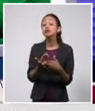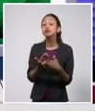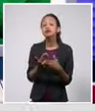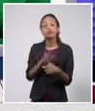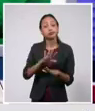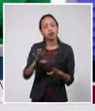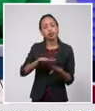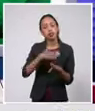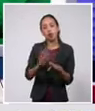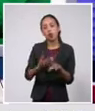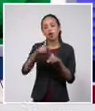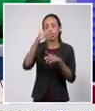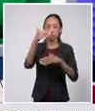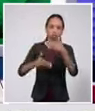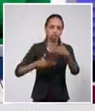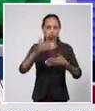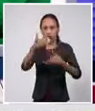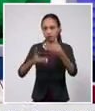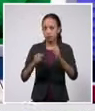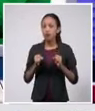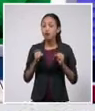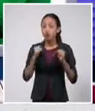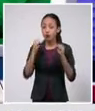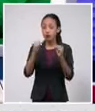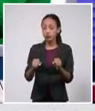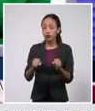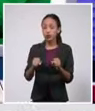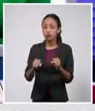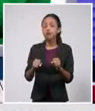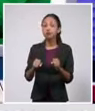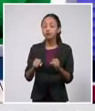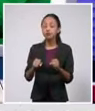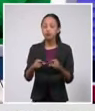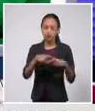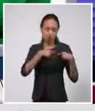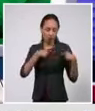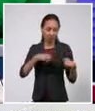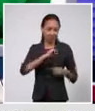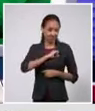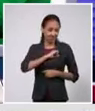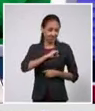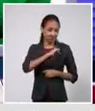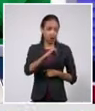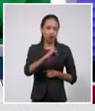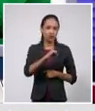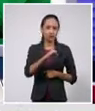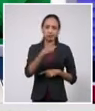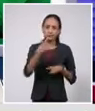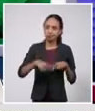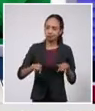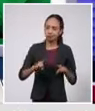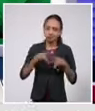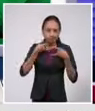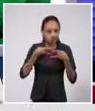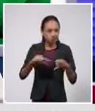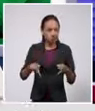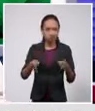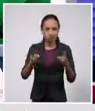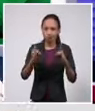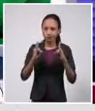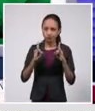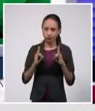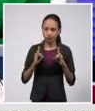terapia intensiva, pues también hace una parada cardíaca en asistolia, de la cual no fue posible su